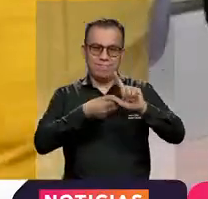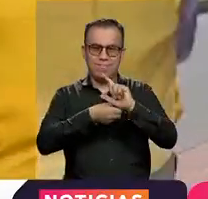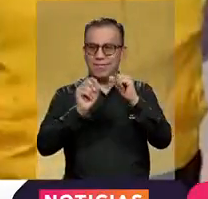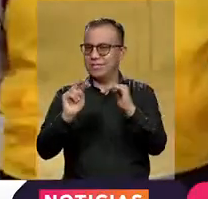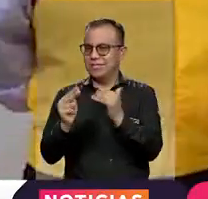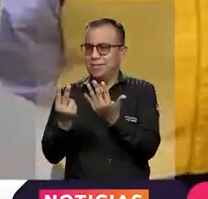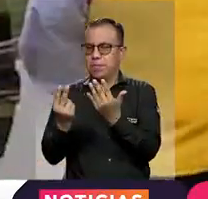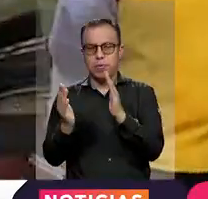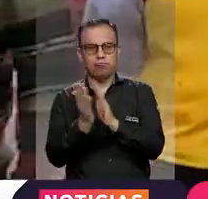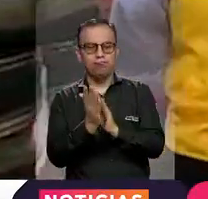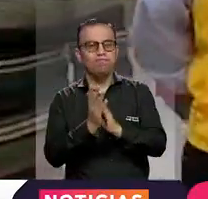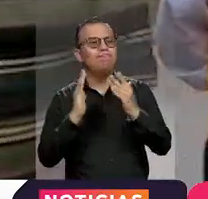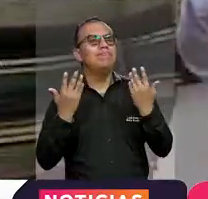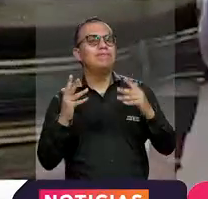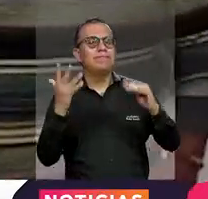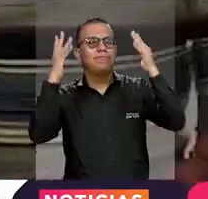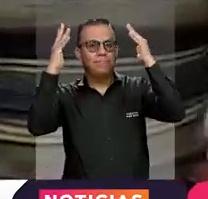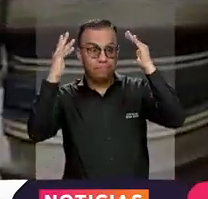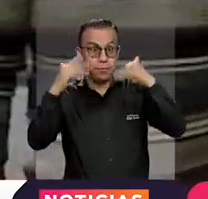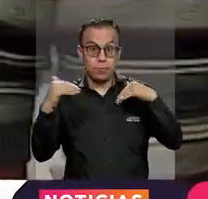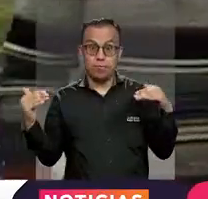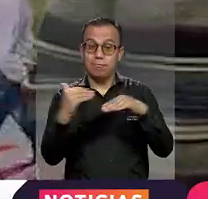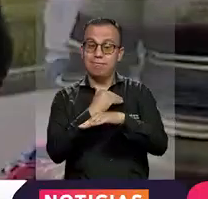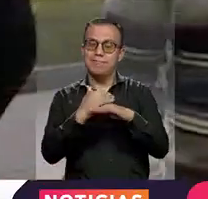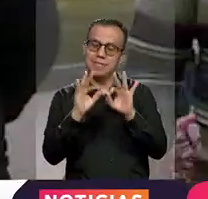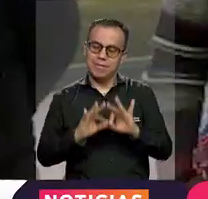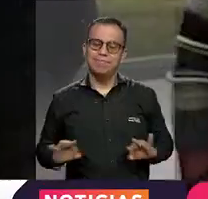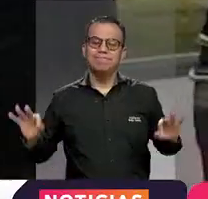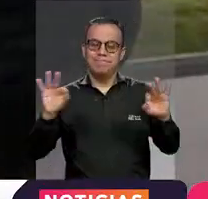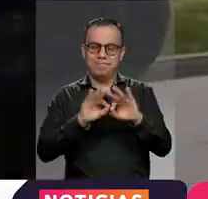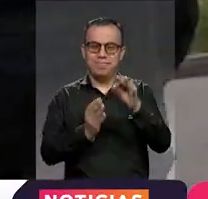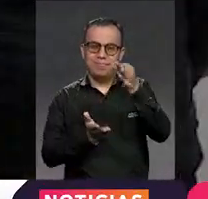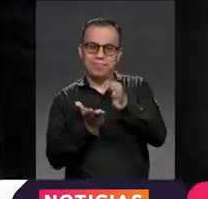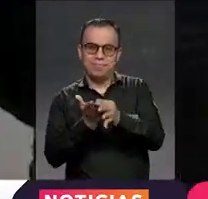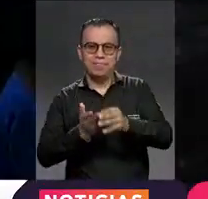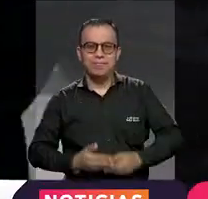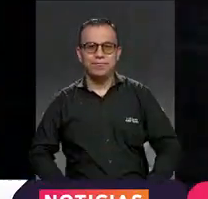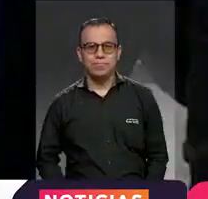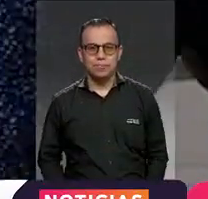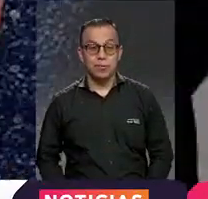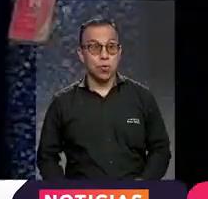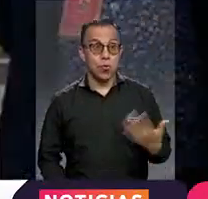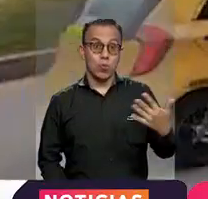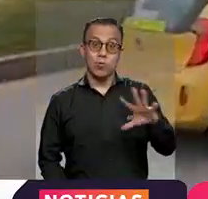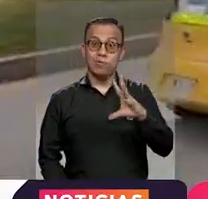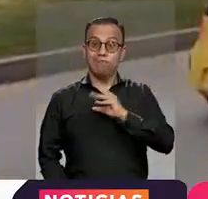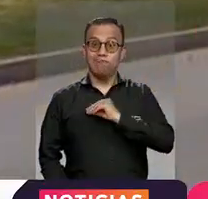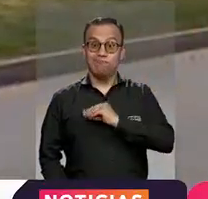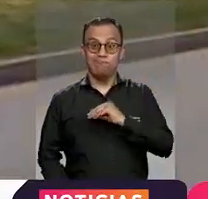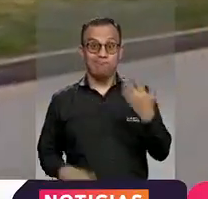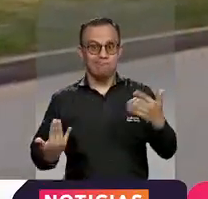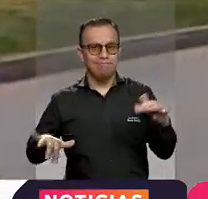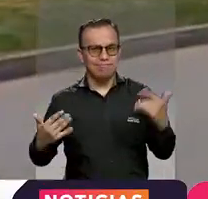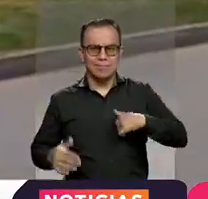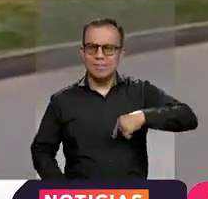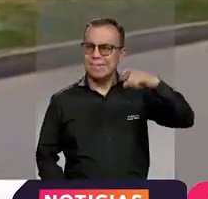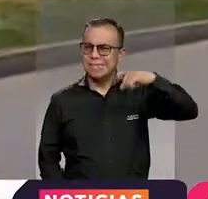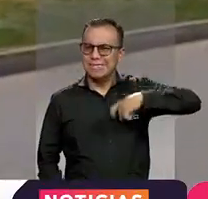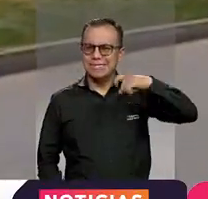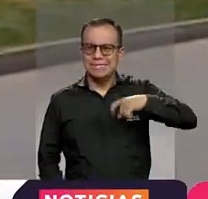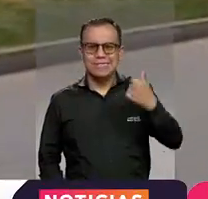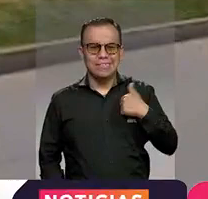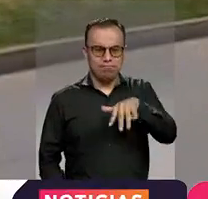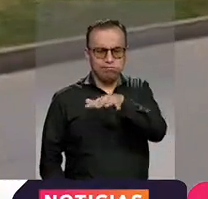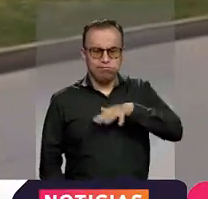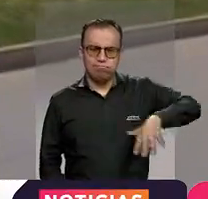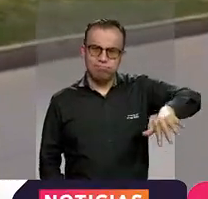séptima celebraron la entrega de esta vía importante para la capital. Contento porque se haya realizado esta gran obra, la necesitaba el